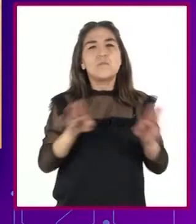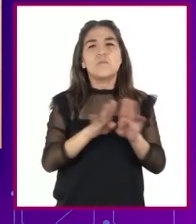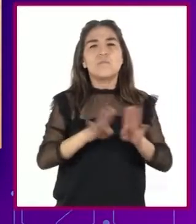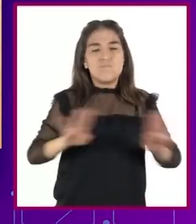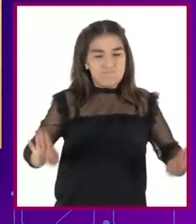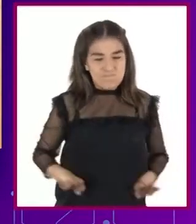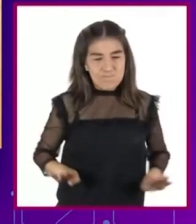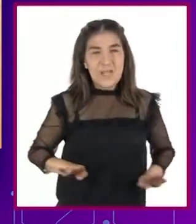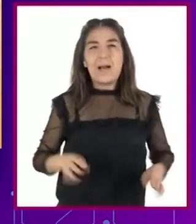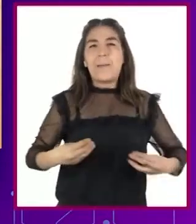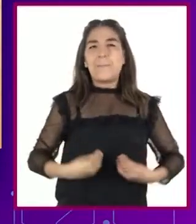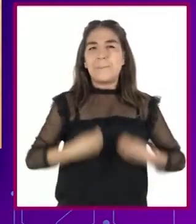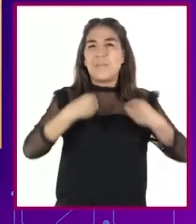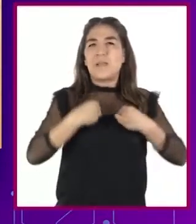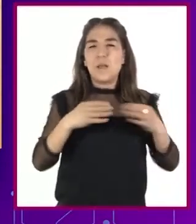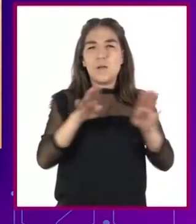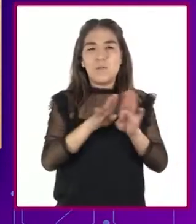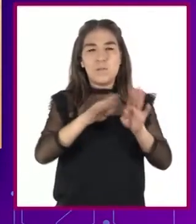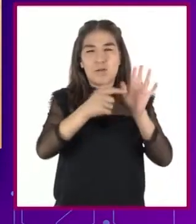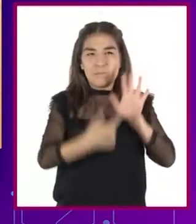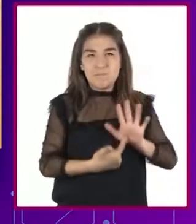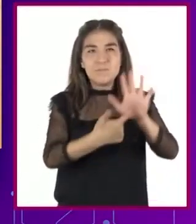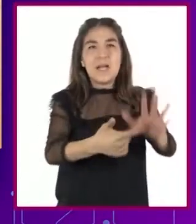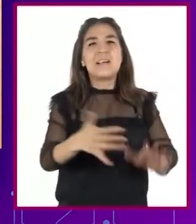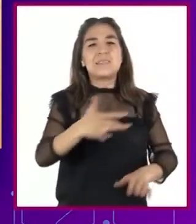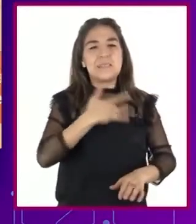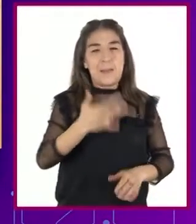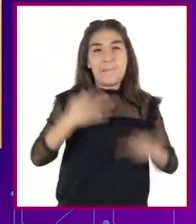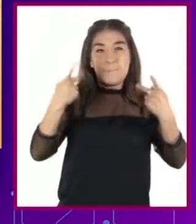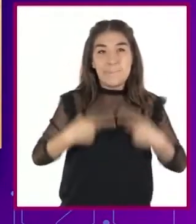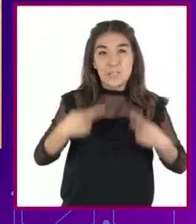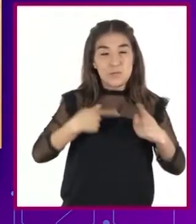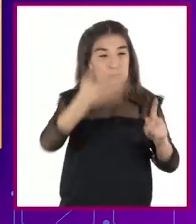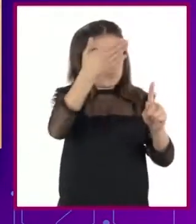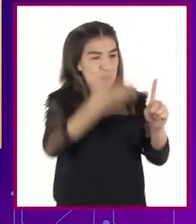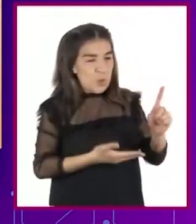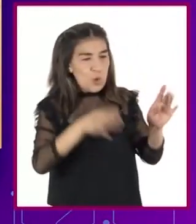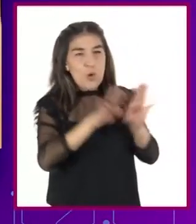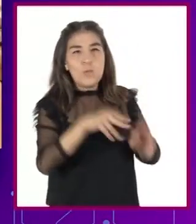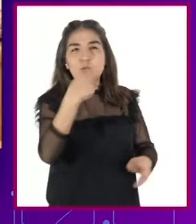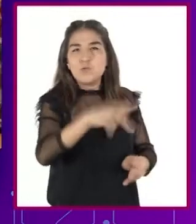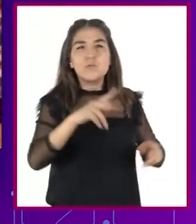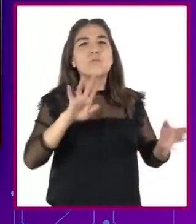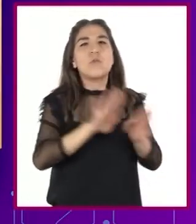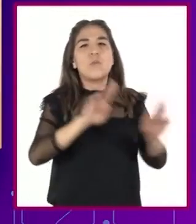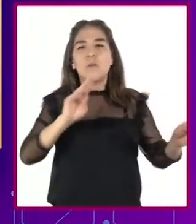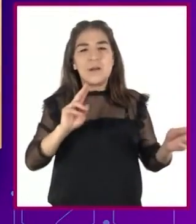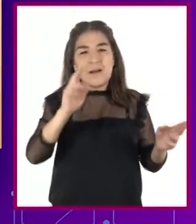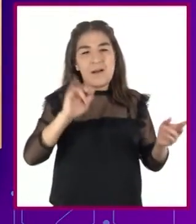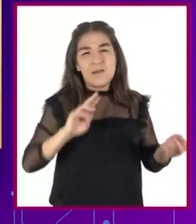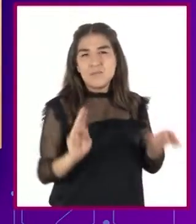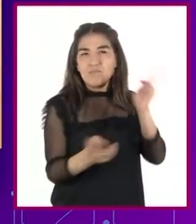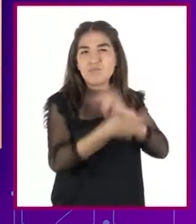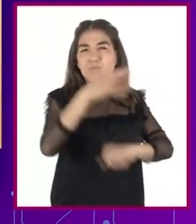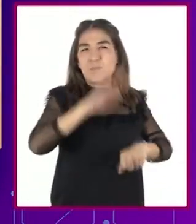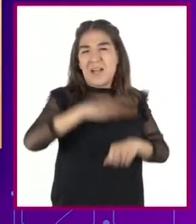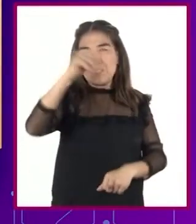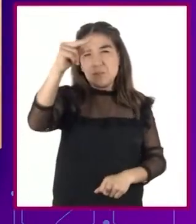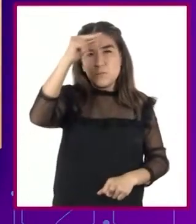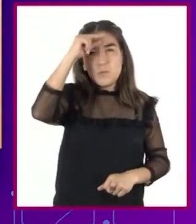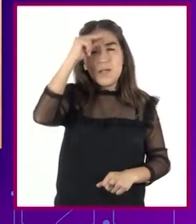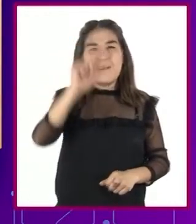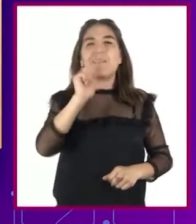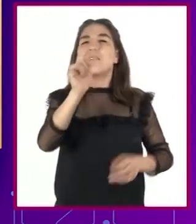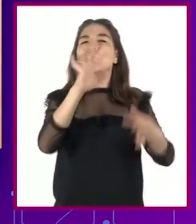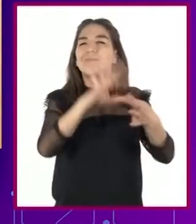vida. Comenzaron a apreciar más al individuo frente a la universalidad propuesta por la Ilustración. Hablaban del